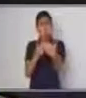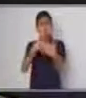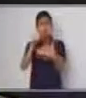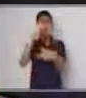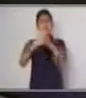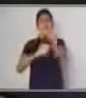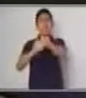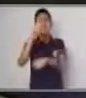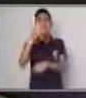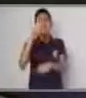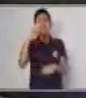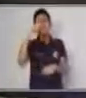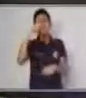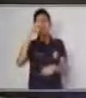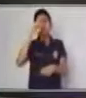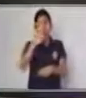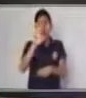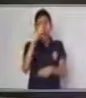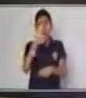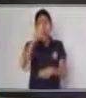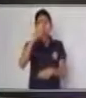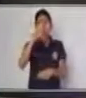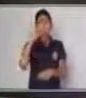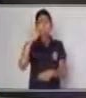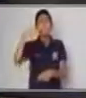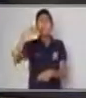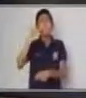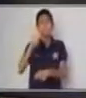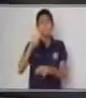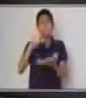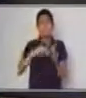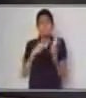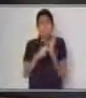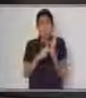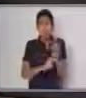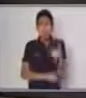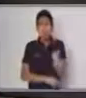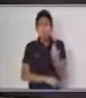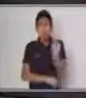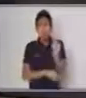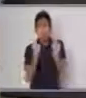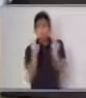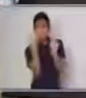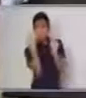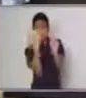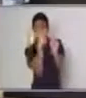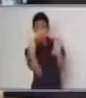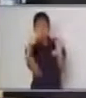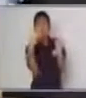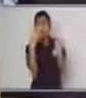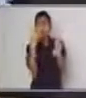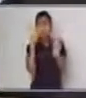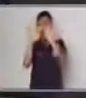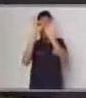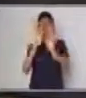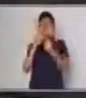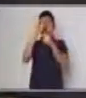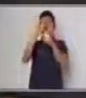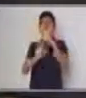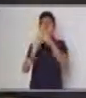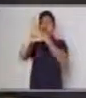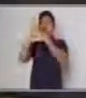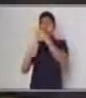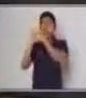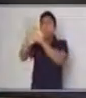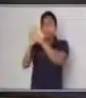primos de un número? Esto quiere decir que vamos a descomponer un número cualquiera en